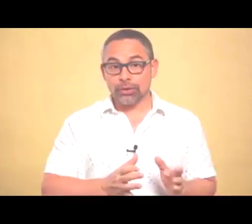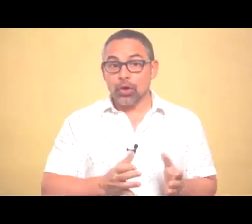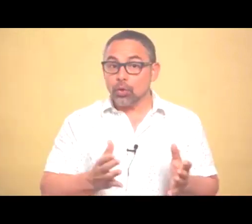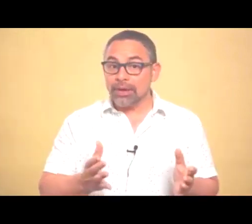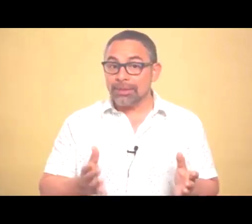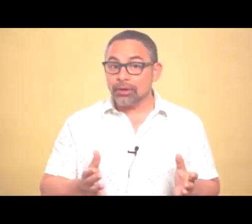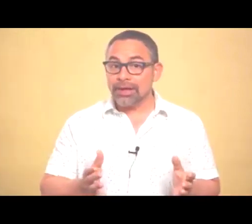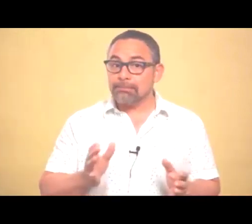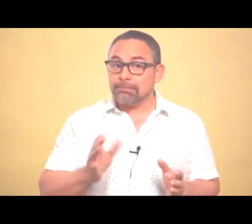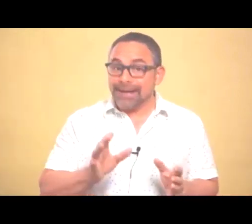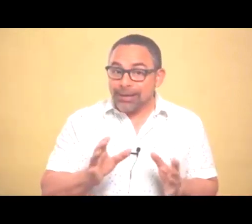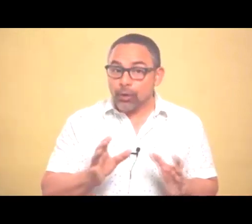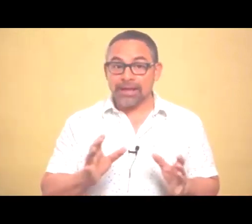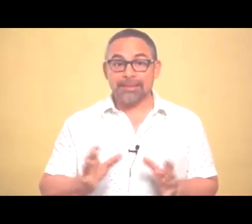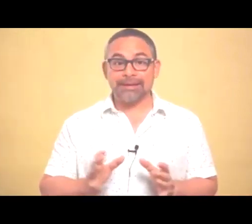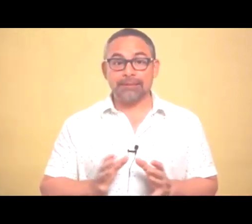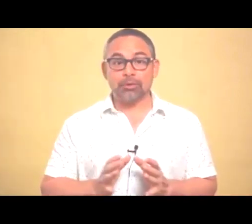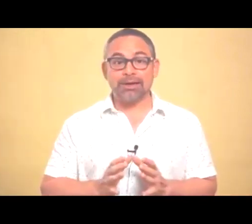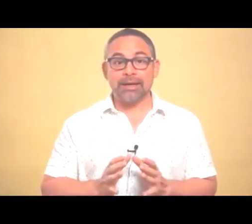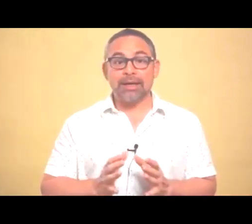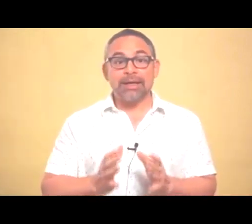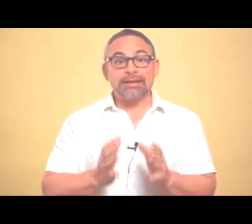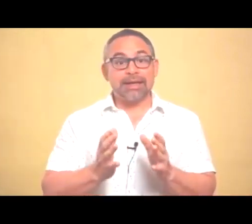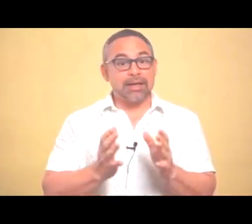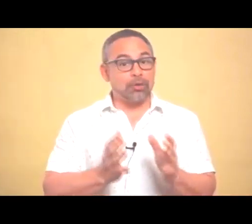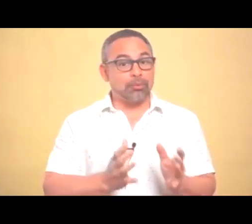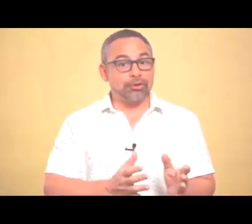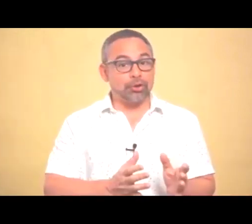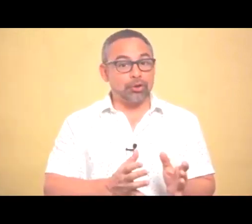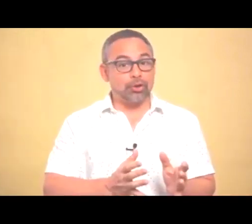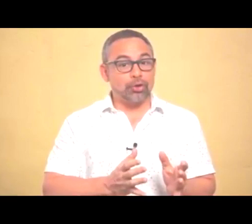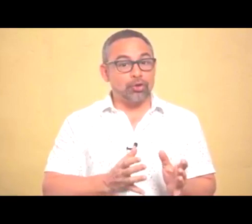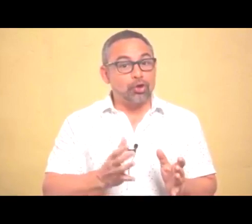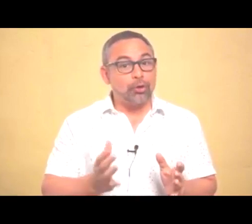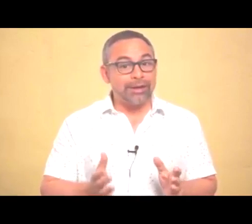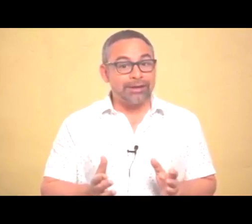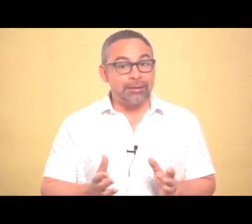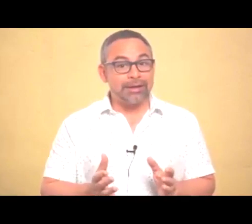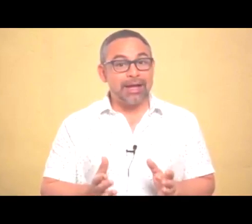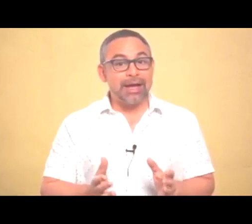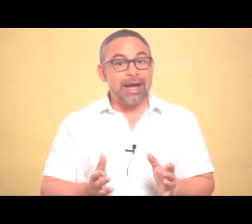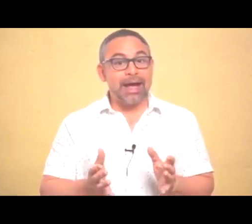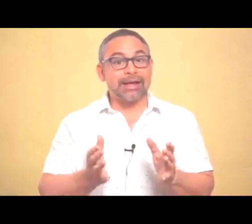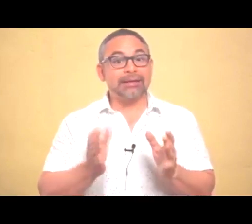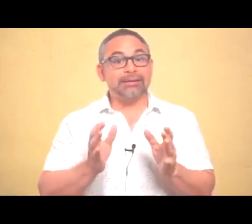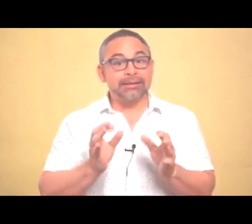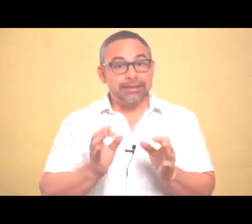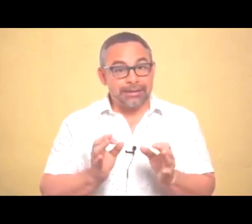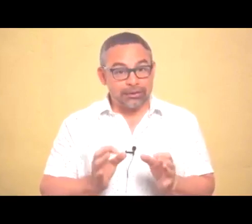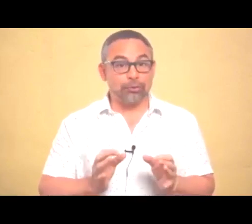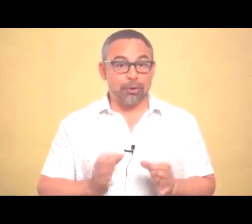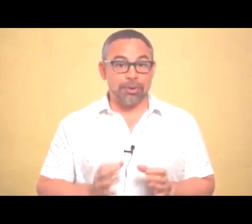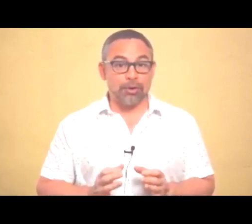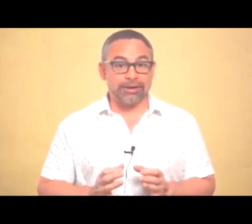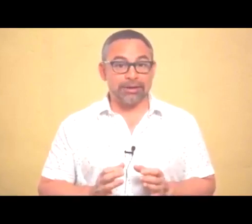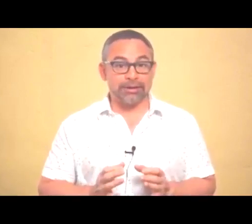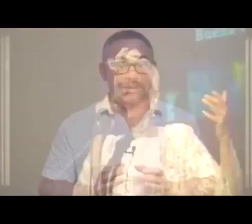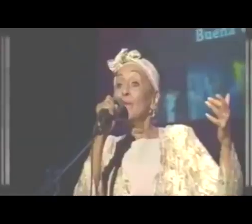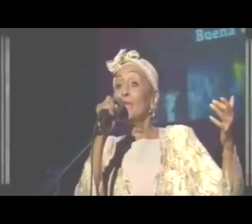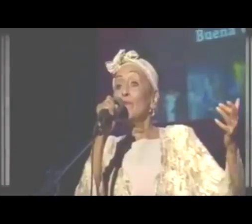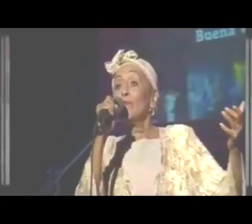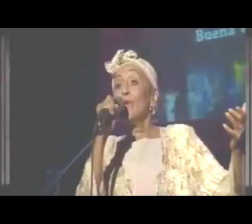canción. Una melodía paradójicamente inmortal, ya que el compositor tuvo que escribirla a raíz de su propia